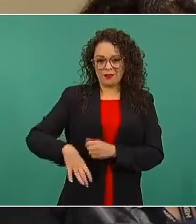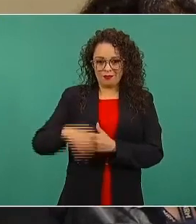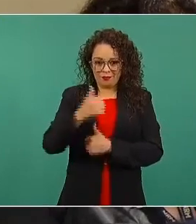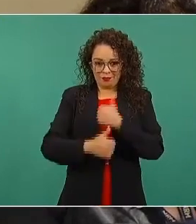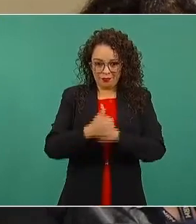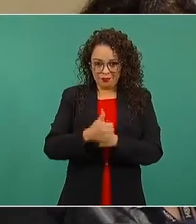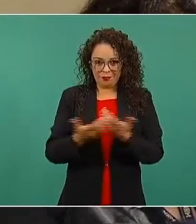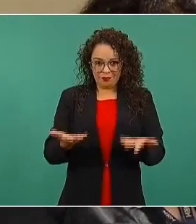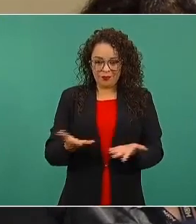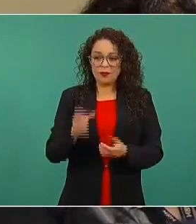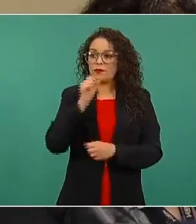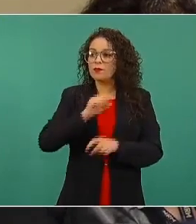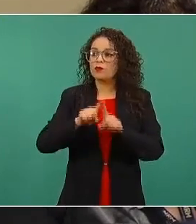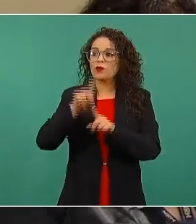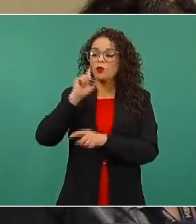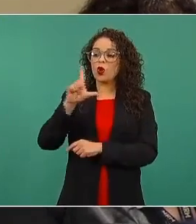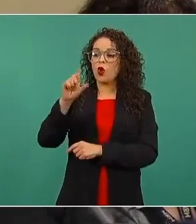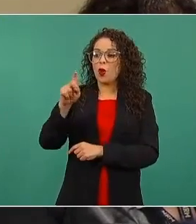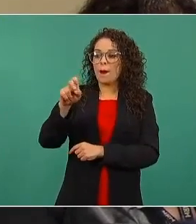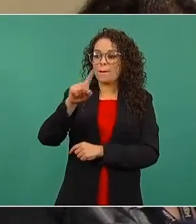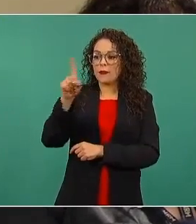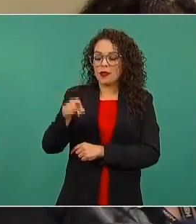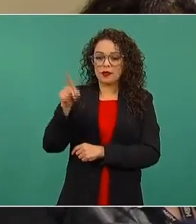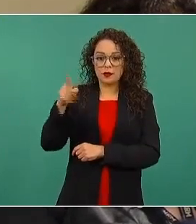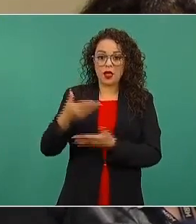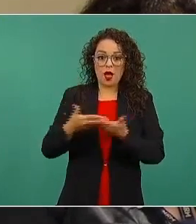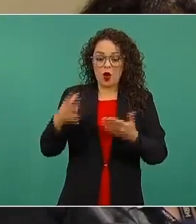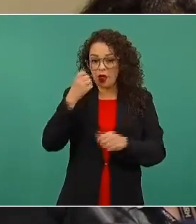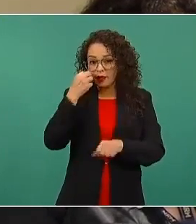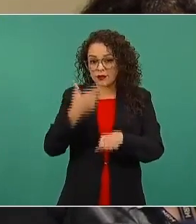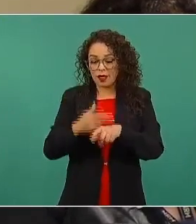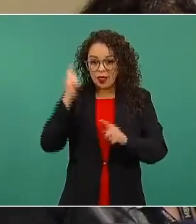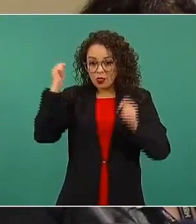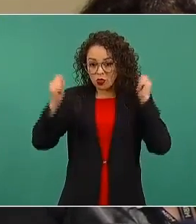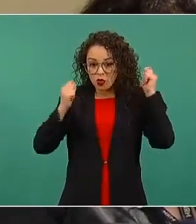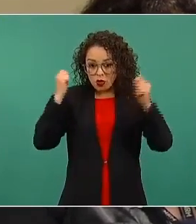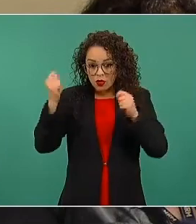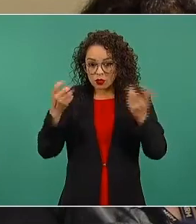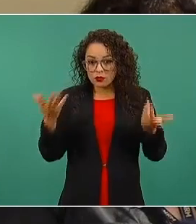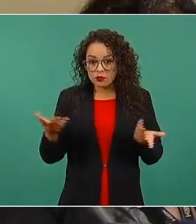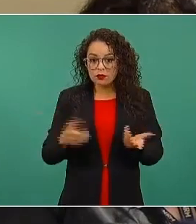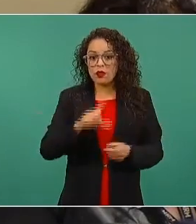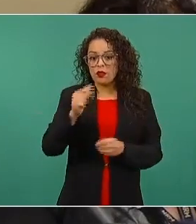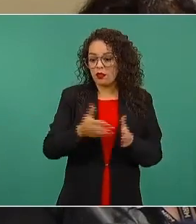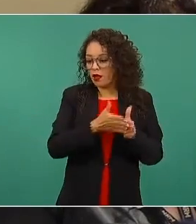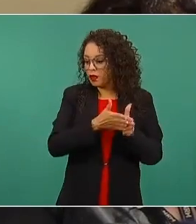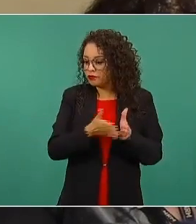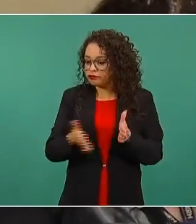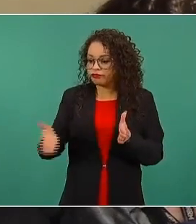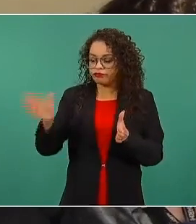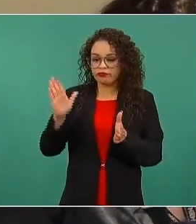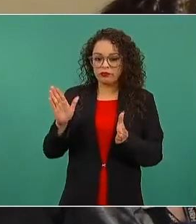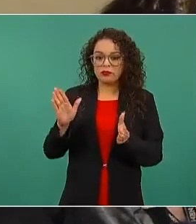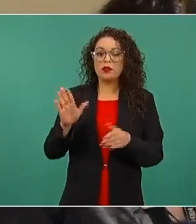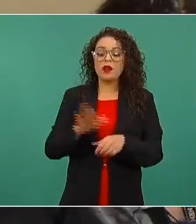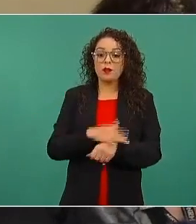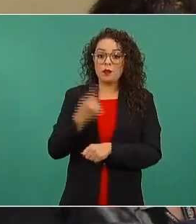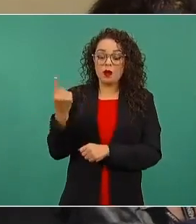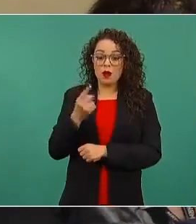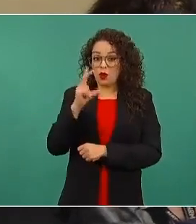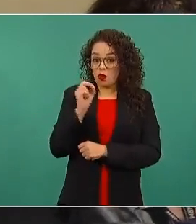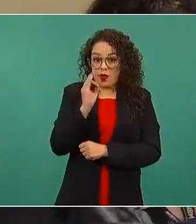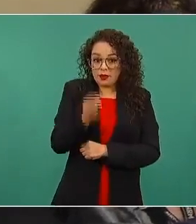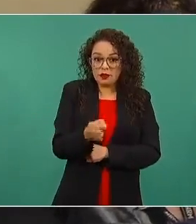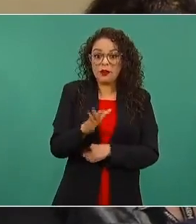es secretaria de Turismo y que fue alcaldesa, y que afortunadamente los hermosillenses no la ratificaron, justo porque llenó de padrecistas